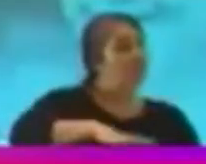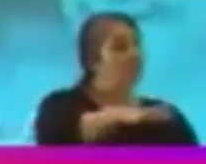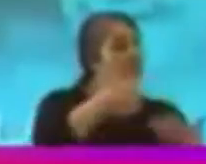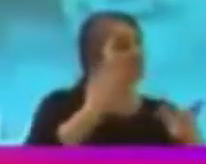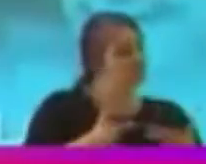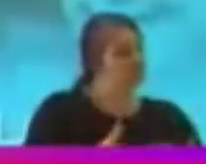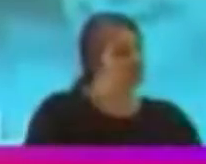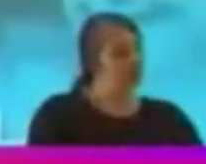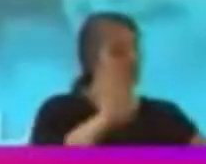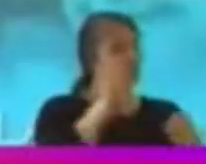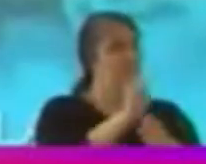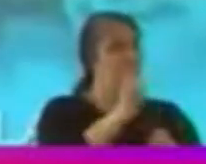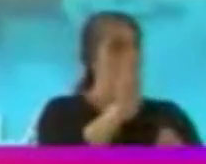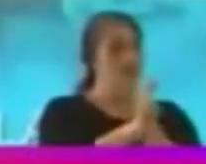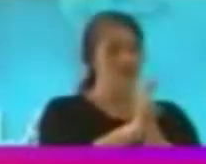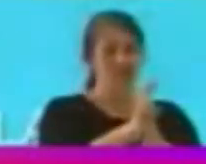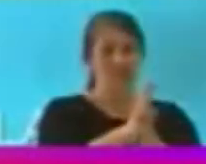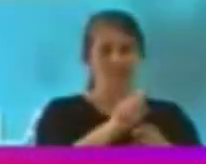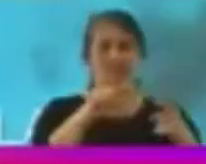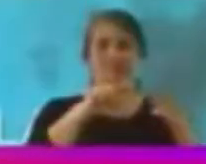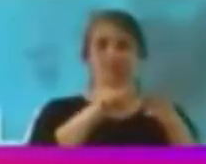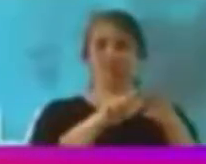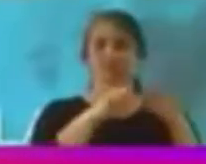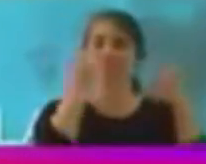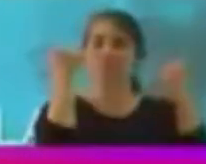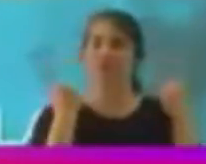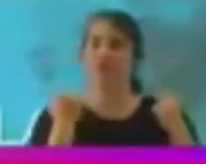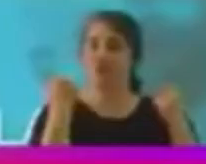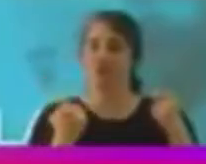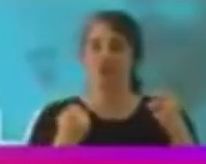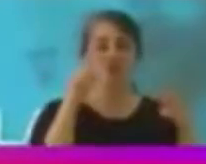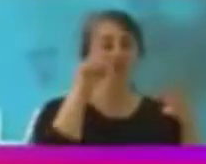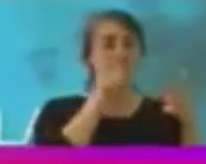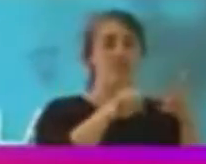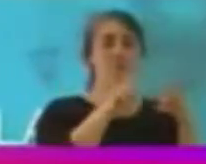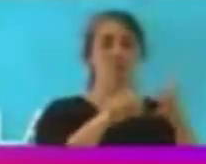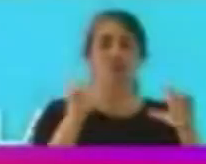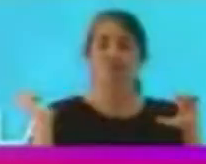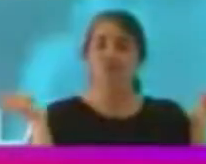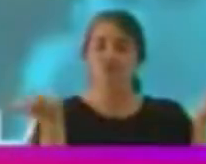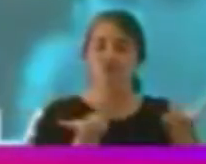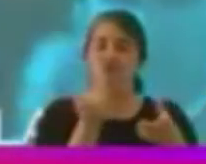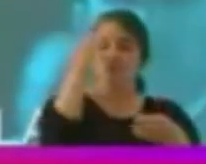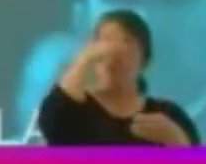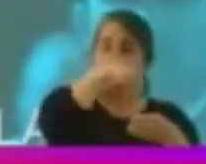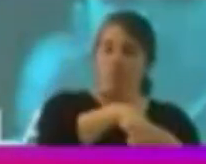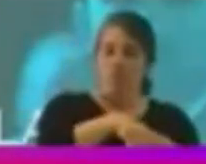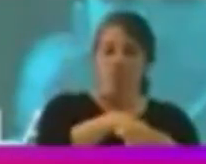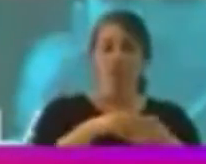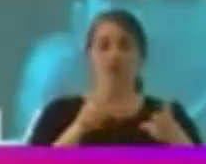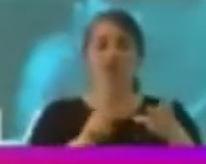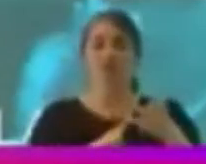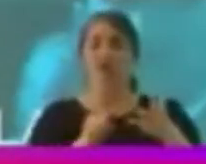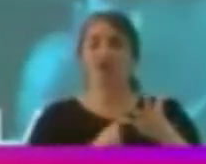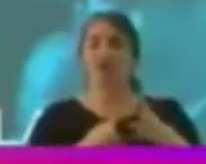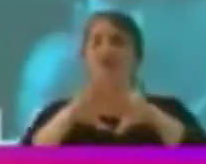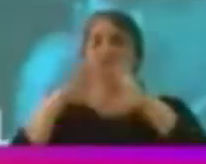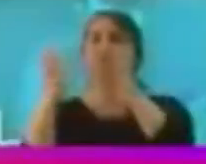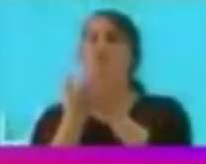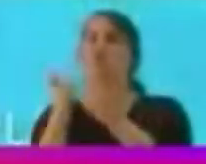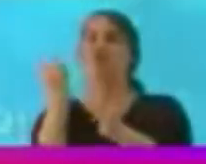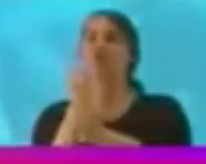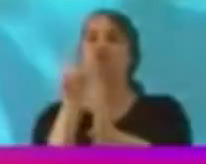tres dimensiones: la dimensión económica, la dimensión de inclusión social y la sostenibilidad ambiental. Por lo tanto,